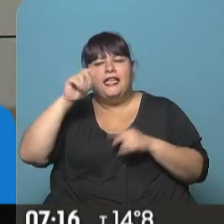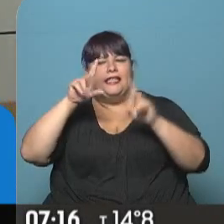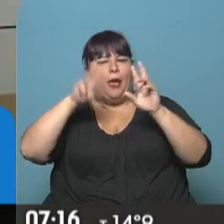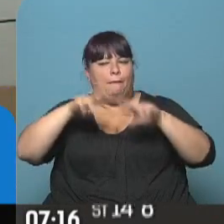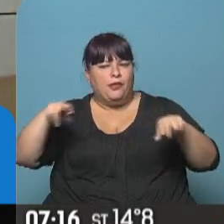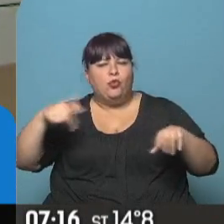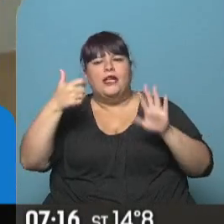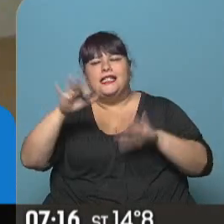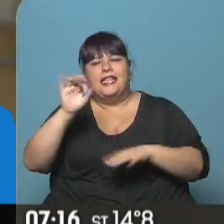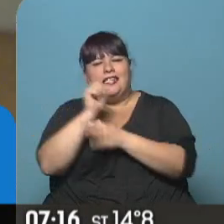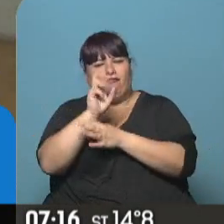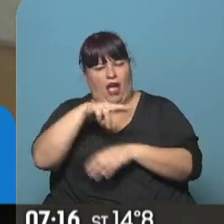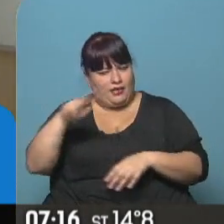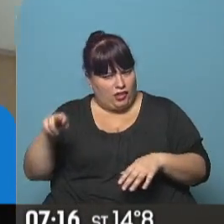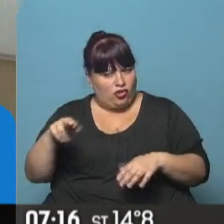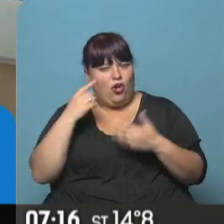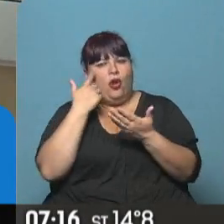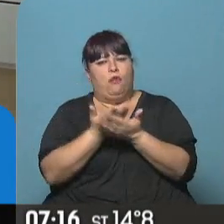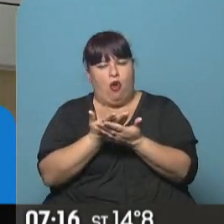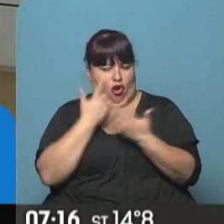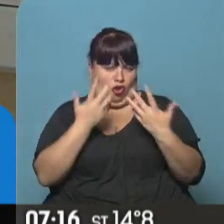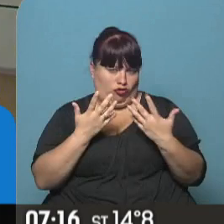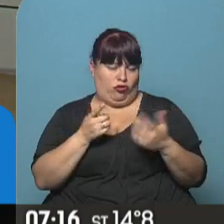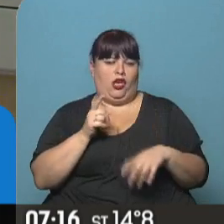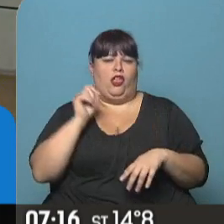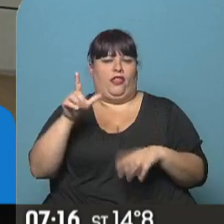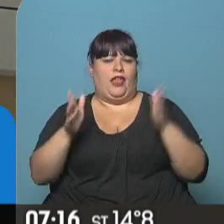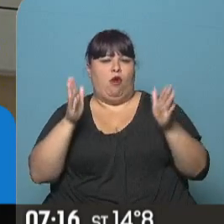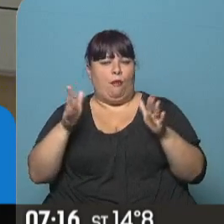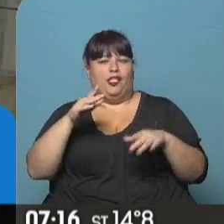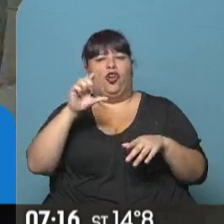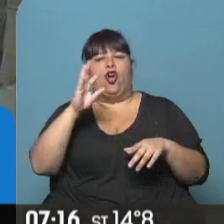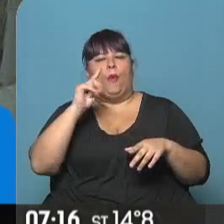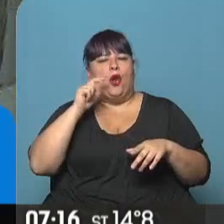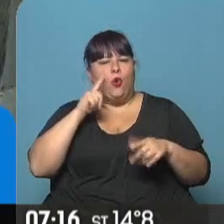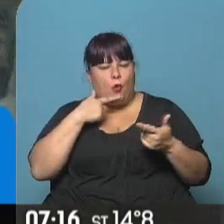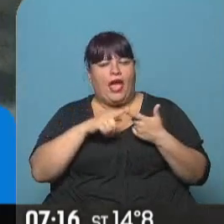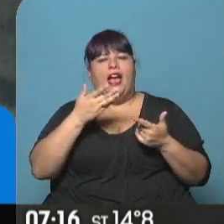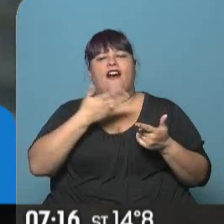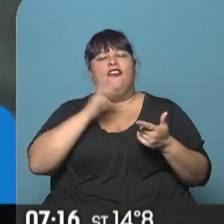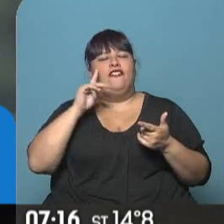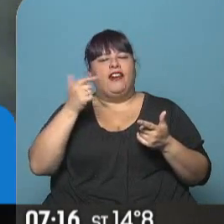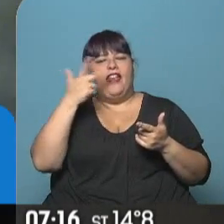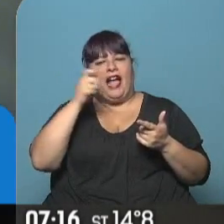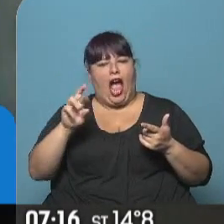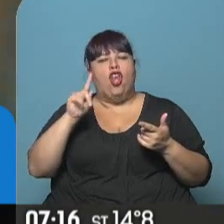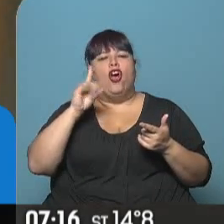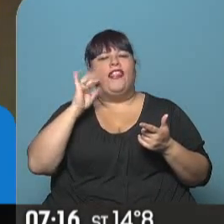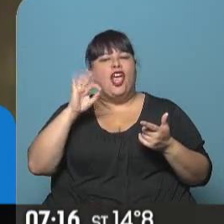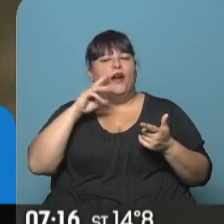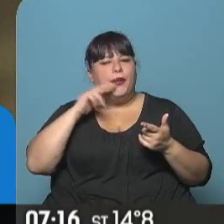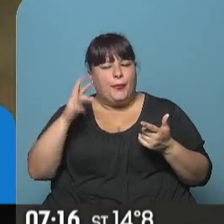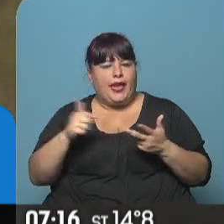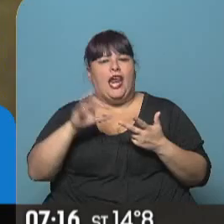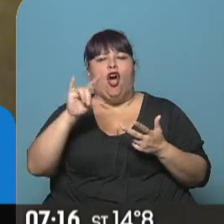obras de más de 60 artistas representativos del periodo, como Miguel Covarrubias, Frida Kahlo, Diego Rivera, José